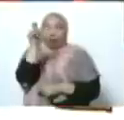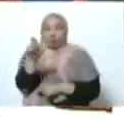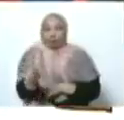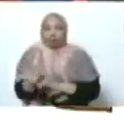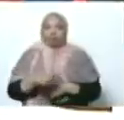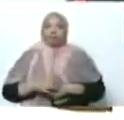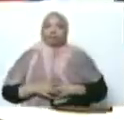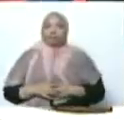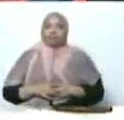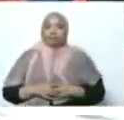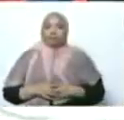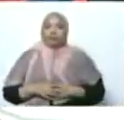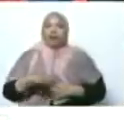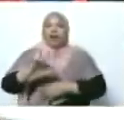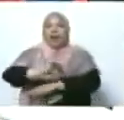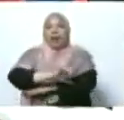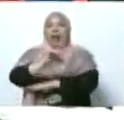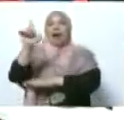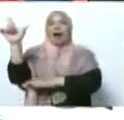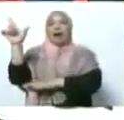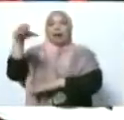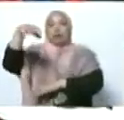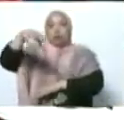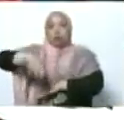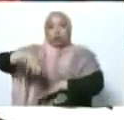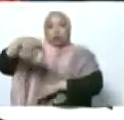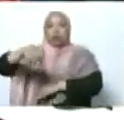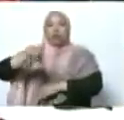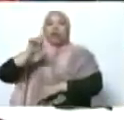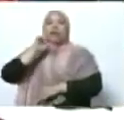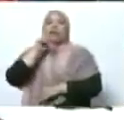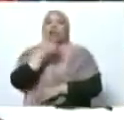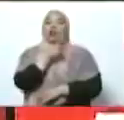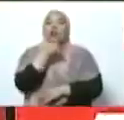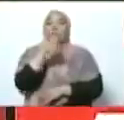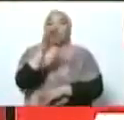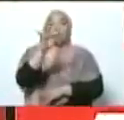Para el Estado Lara, Francisco Ameliax Horta.